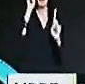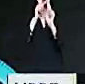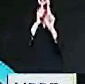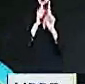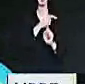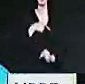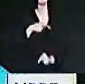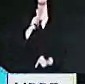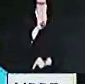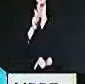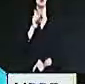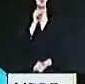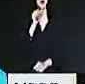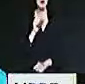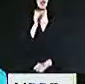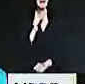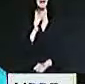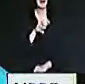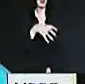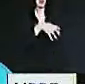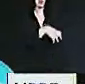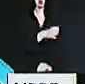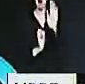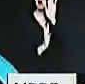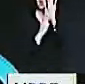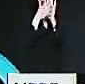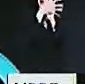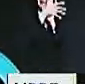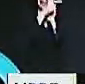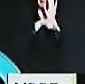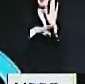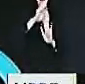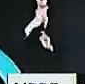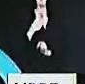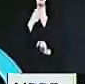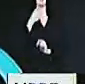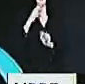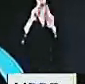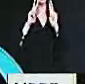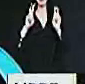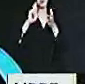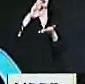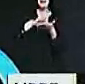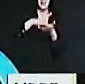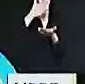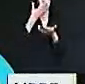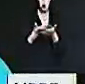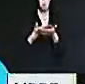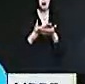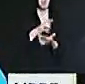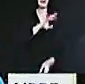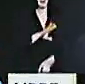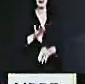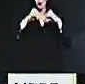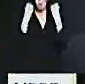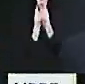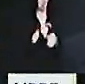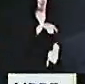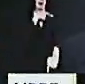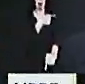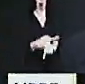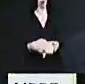no pobreza, nuestra región de la Araucanía y en el sur es la más afectada. En salud, Chile completo está por debajo del